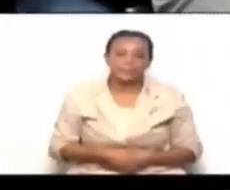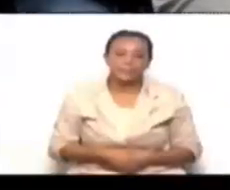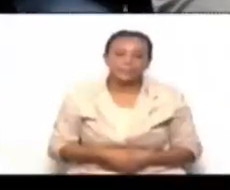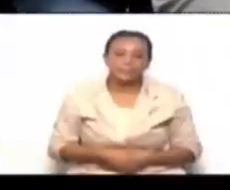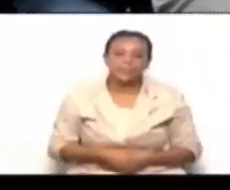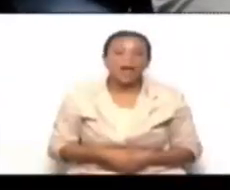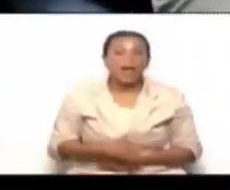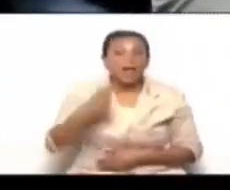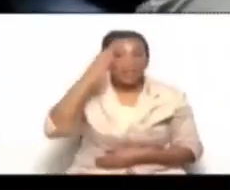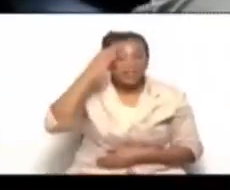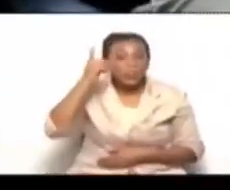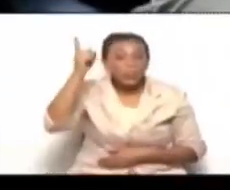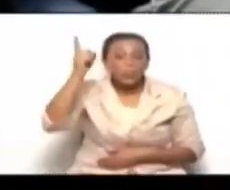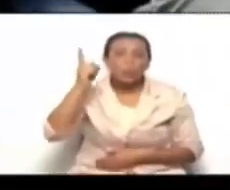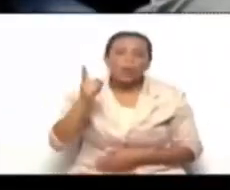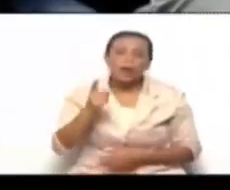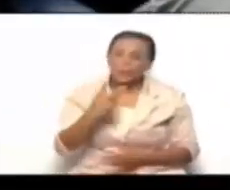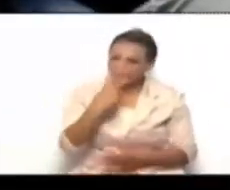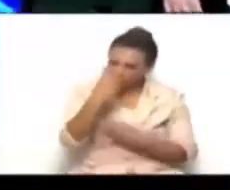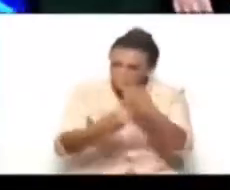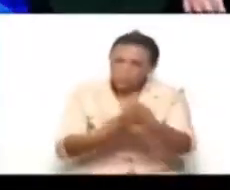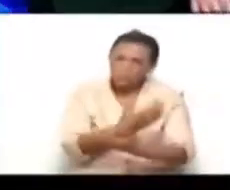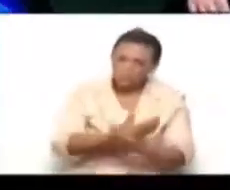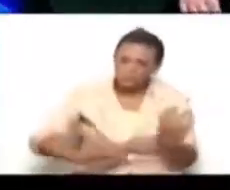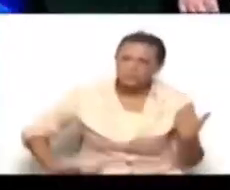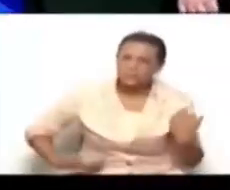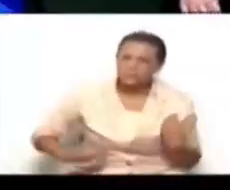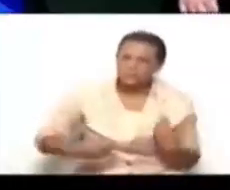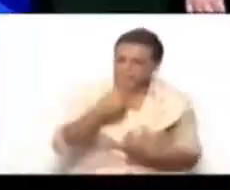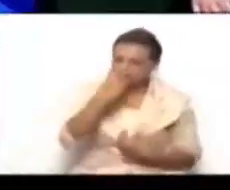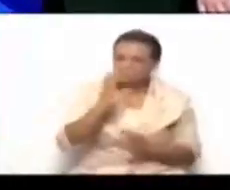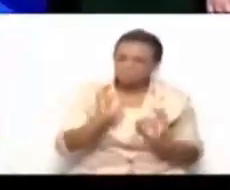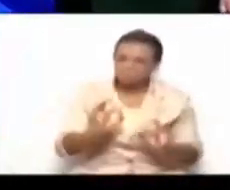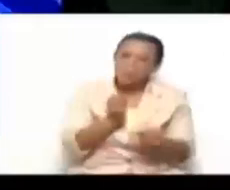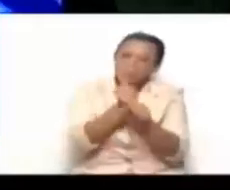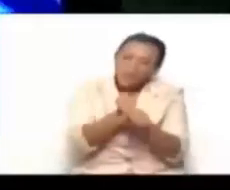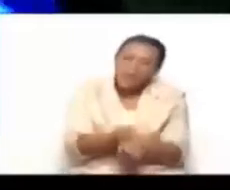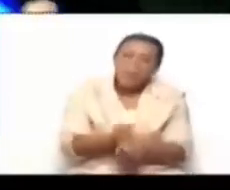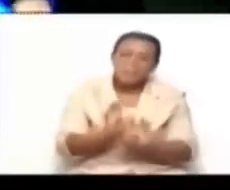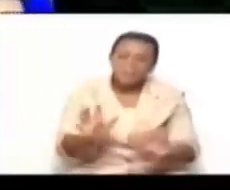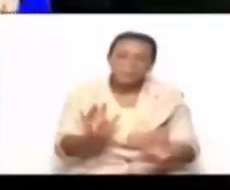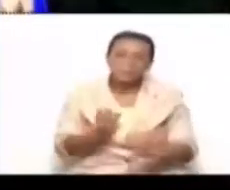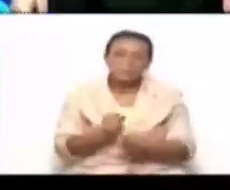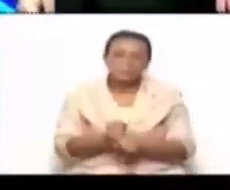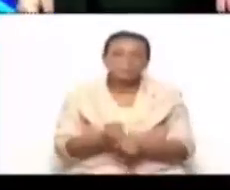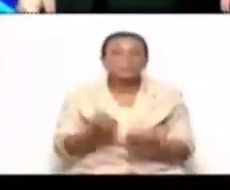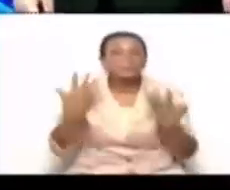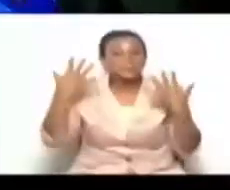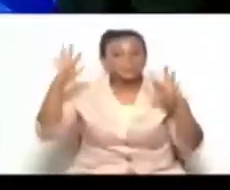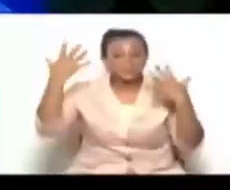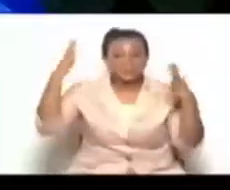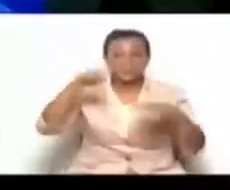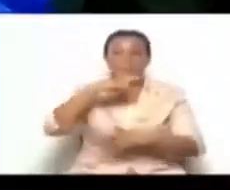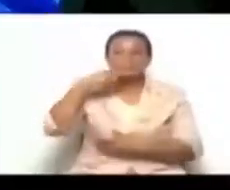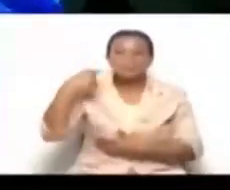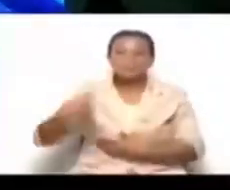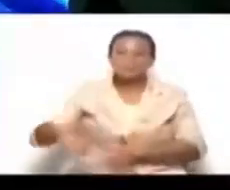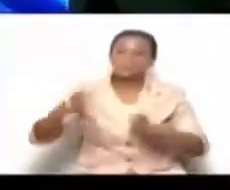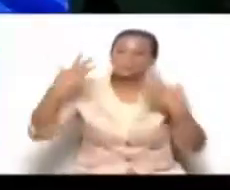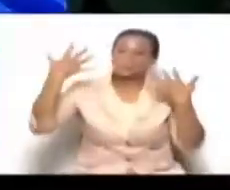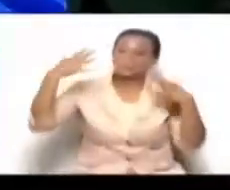dígale al presidente Putin que pronto lo visito. Esperamos, presidente. Ajá, gracias. Bueno, un aplauso para Rusia.